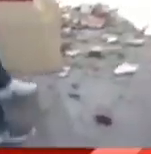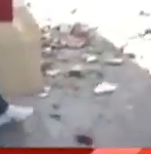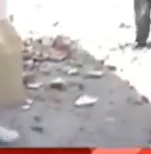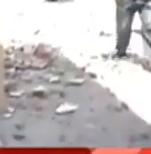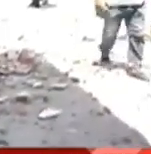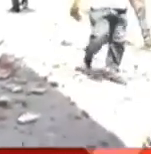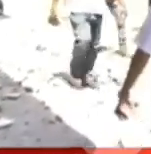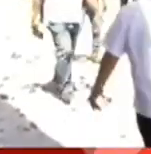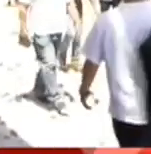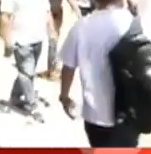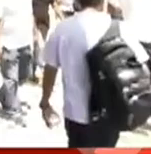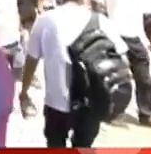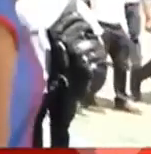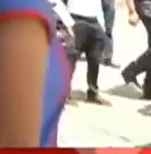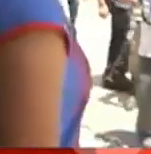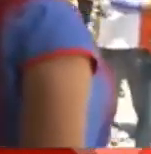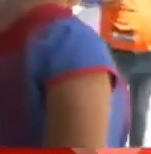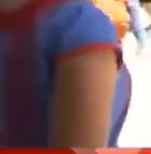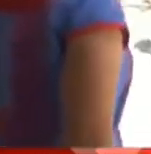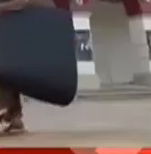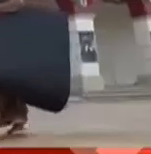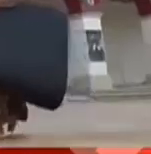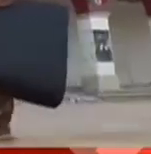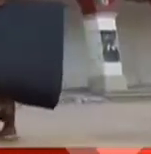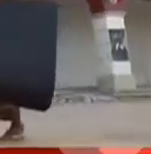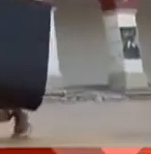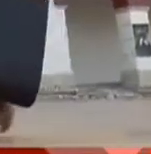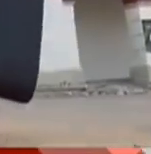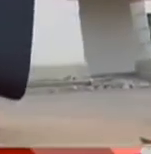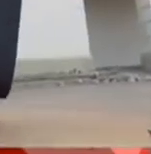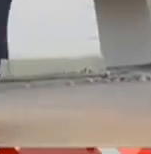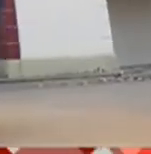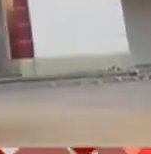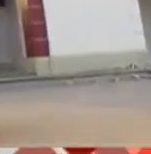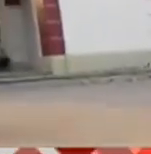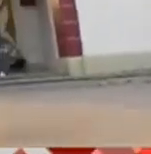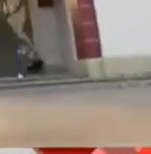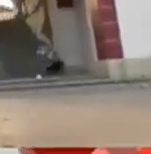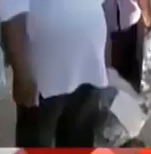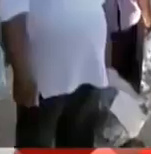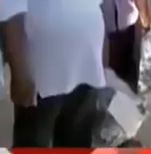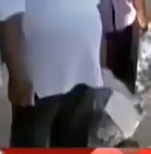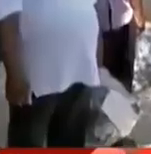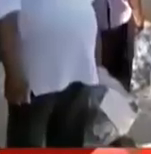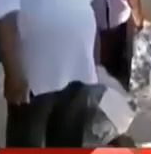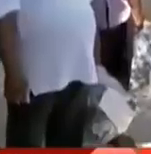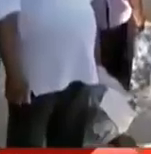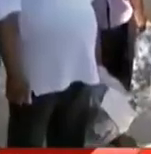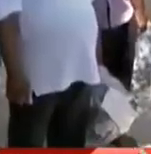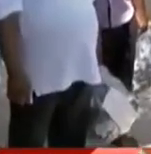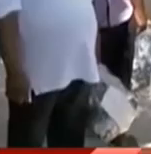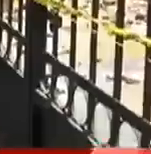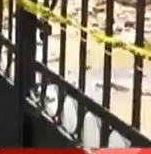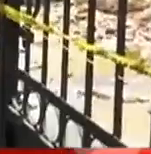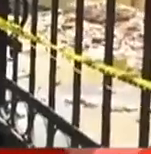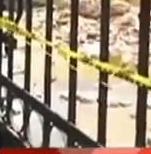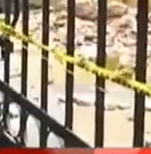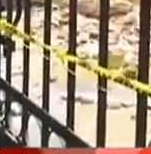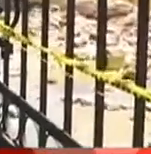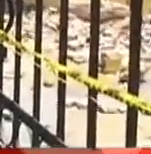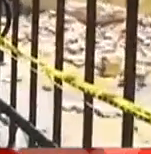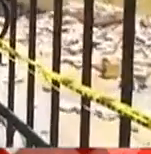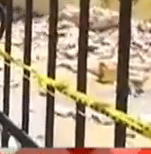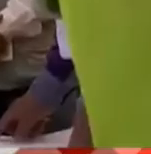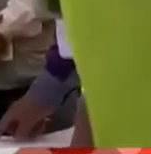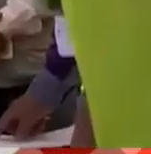a los contribuyentes, por ejemplo, de que tengan que hacer sus pagos de ISR en los meses de septiembre a diciembre provisionales, sino hasta